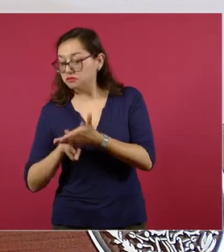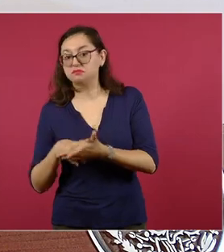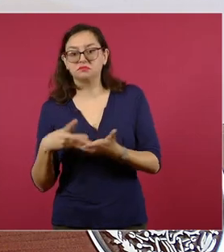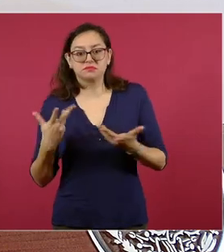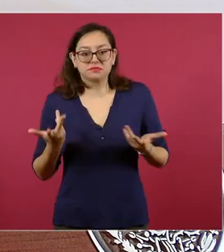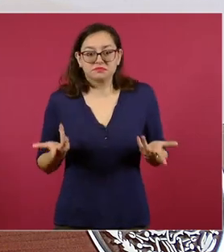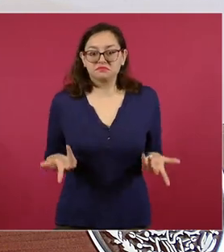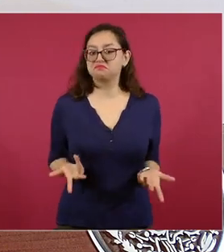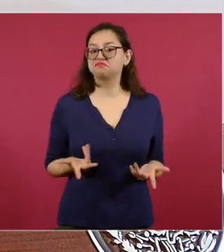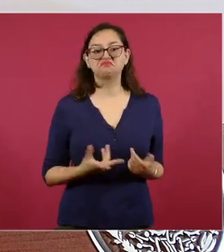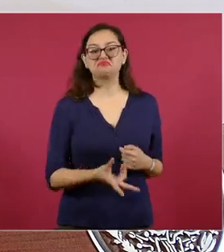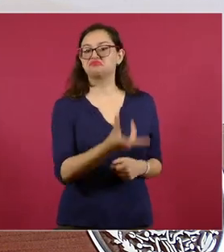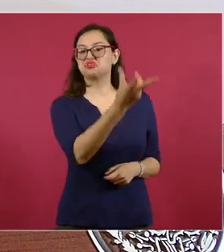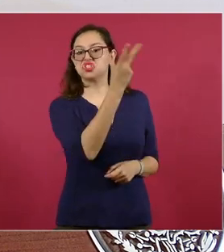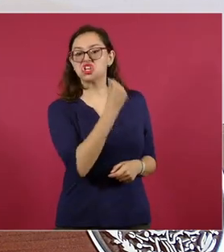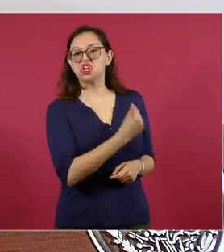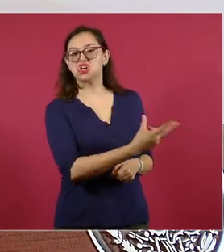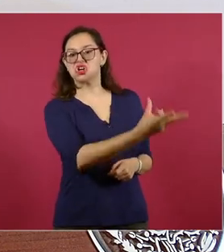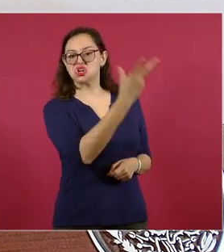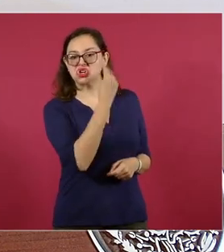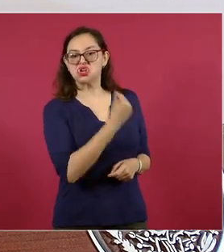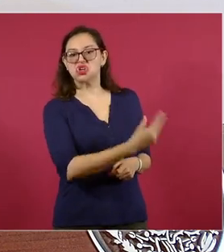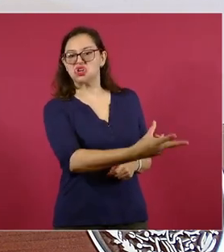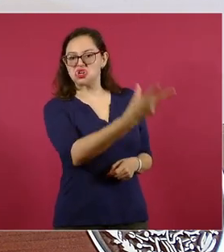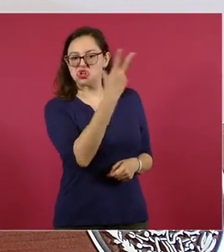y siempre la prepotencia,